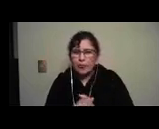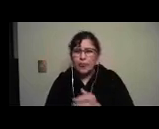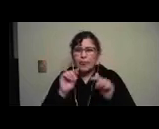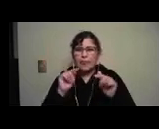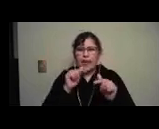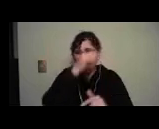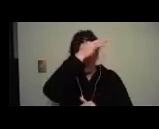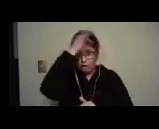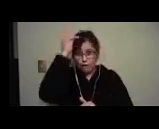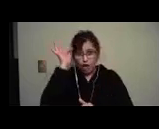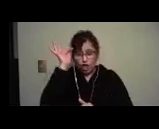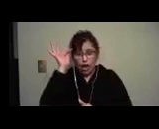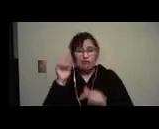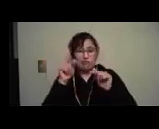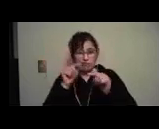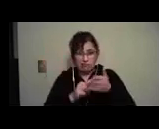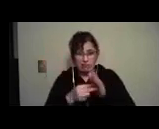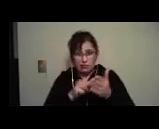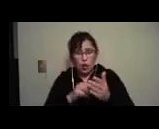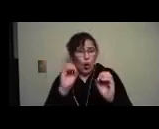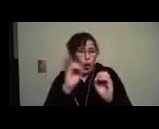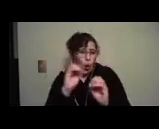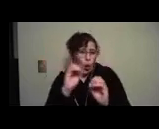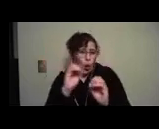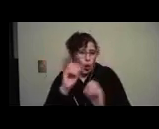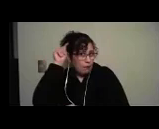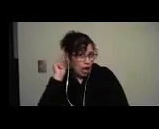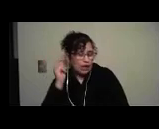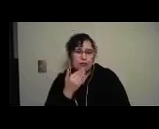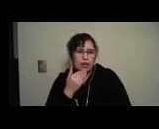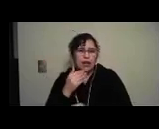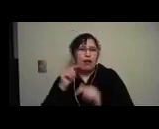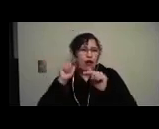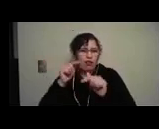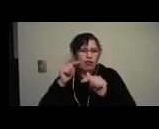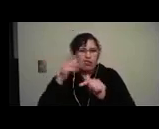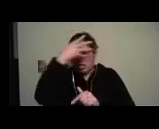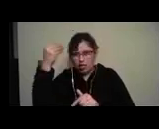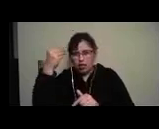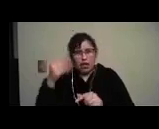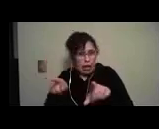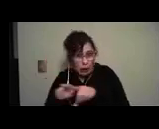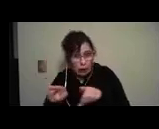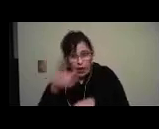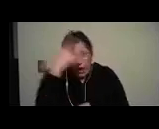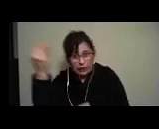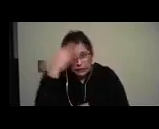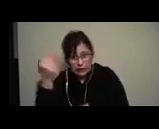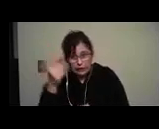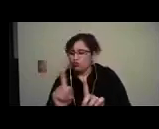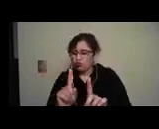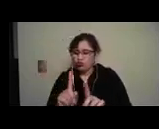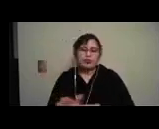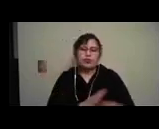frontal, predominantemente, o a nivel temporal, sin que esta sea una demencia tipo Alzheimer. Demencias vasculares,